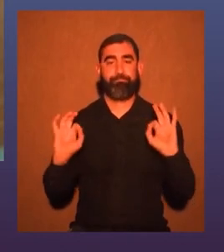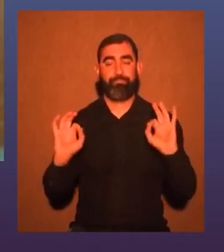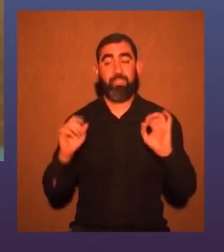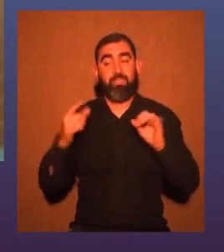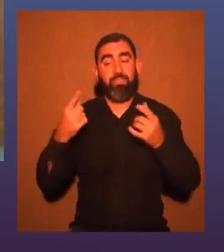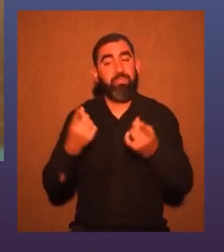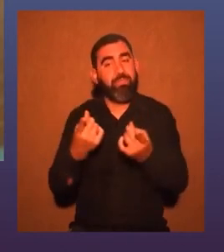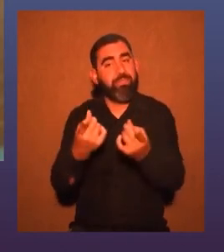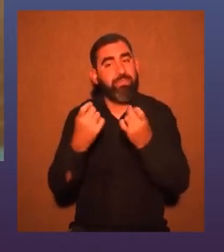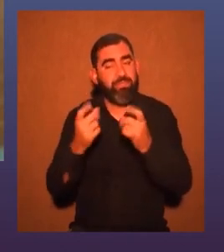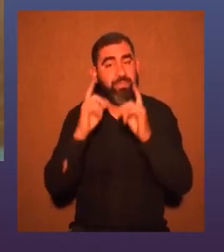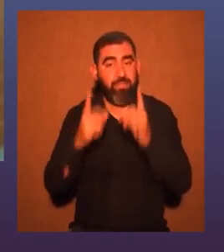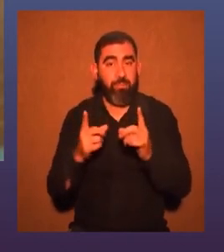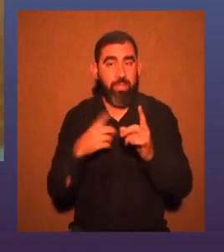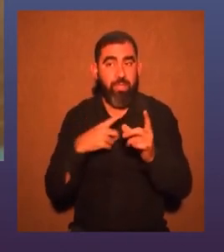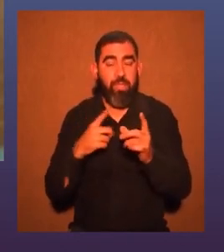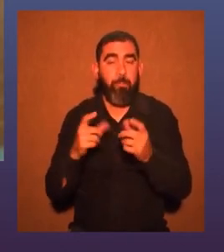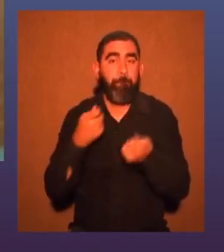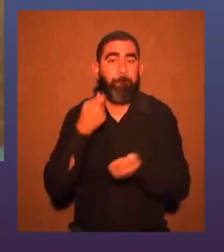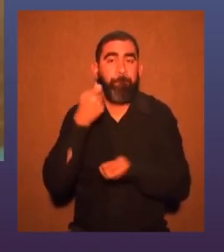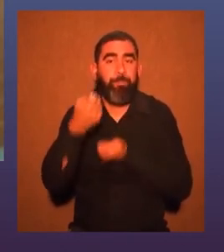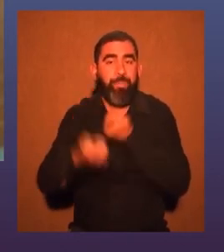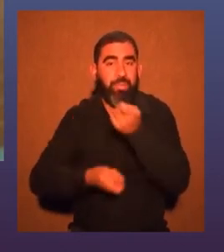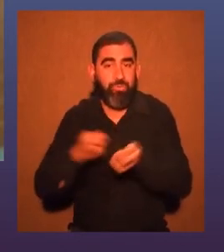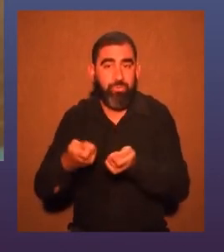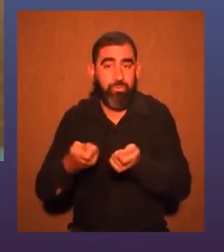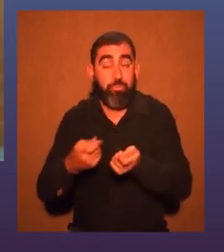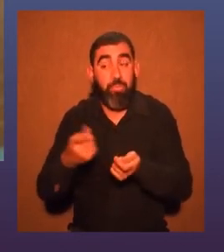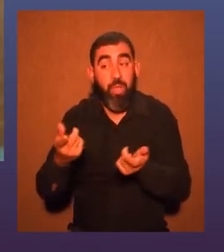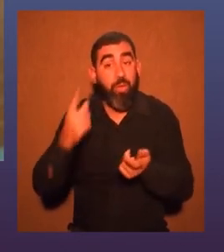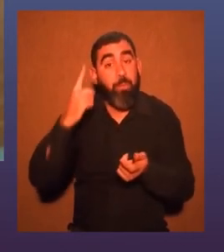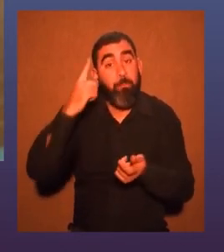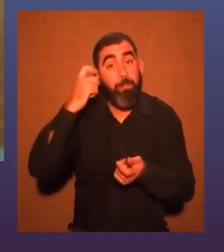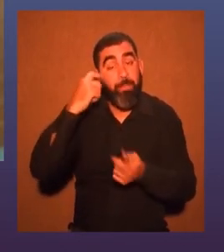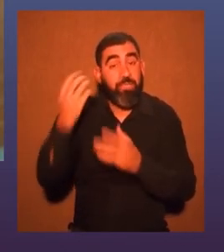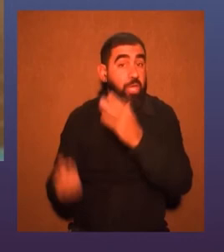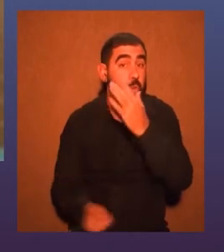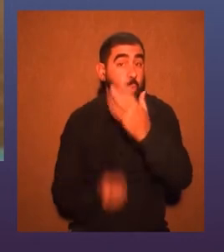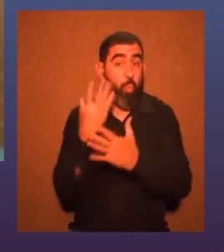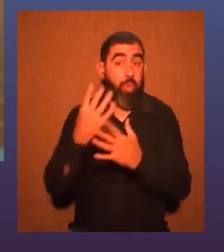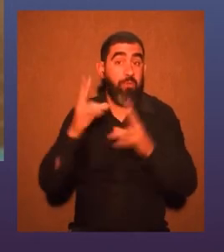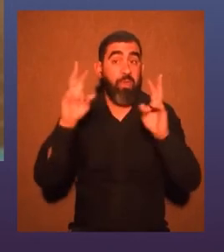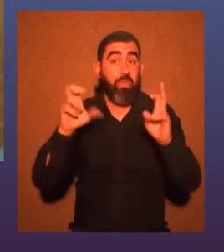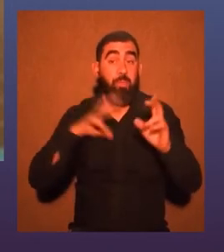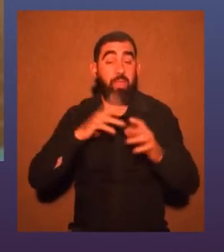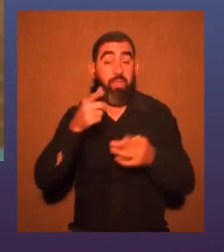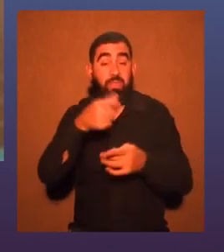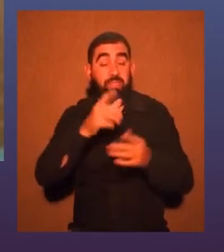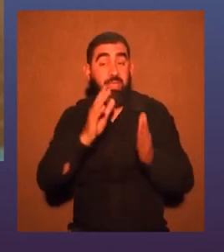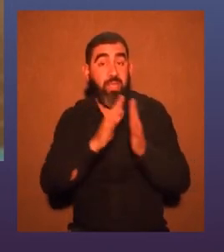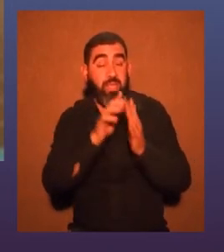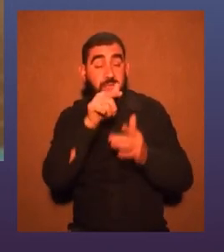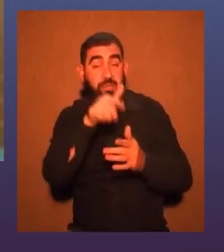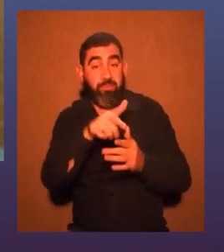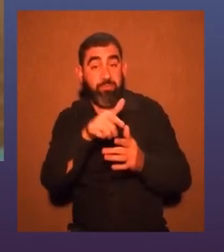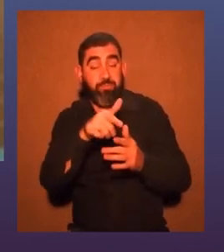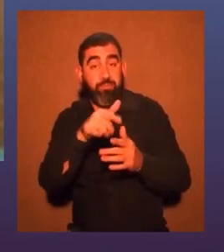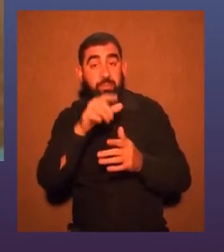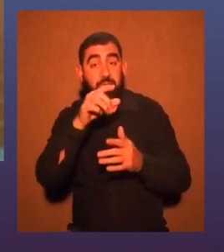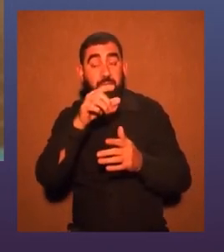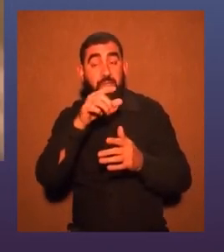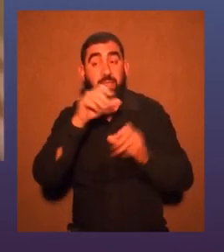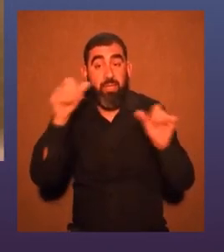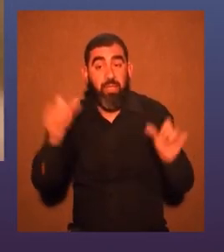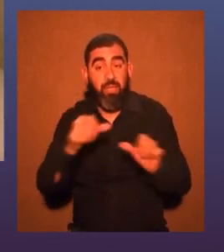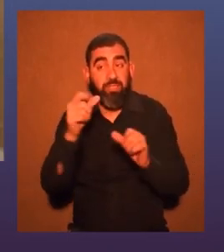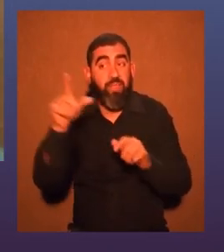en ese sentido es una experiencia bastante original la que estamos transitando con la tregua, y que creo que también hace